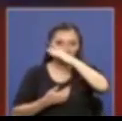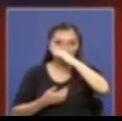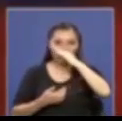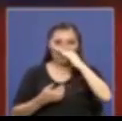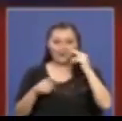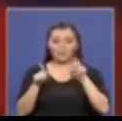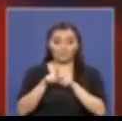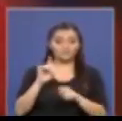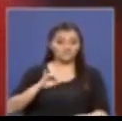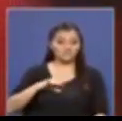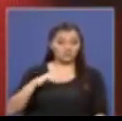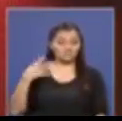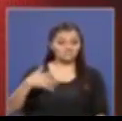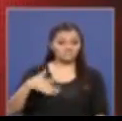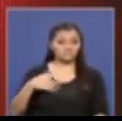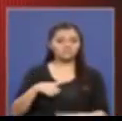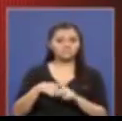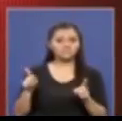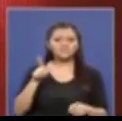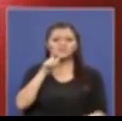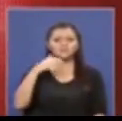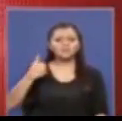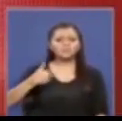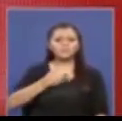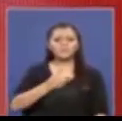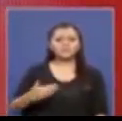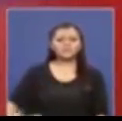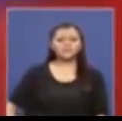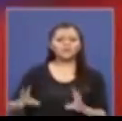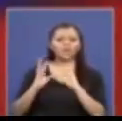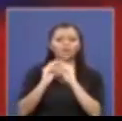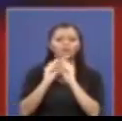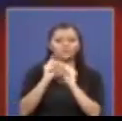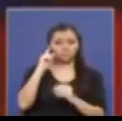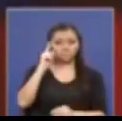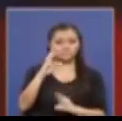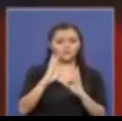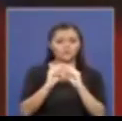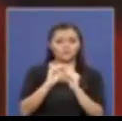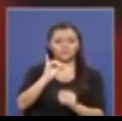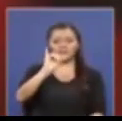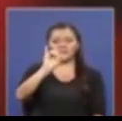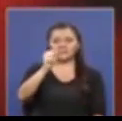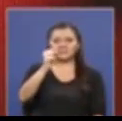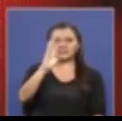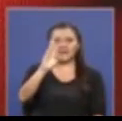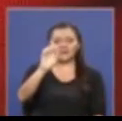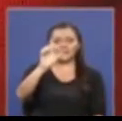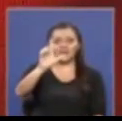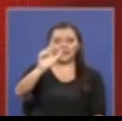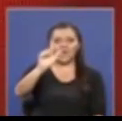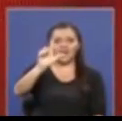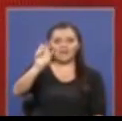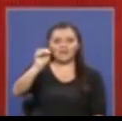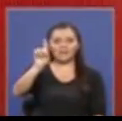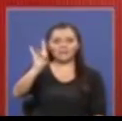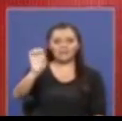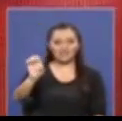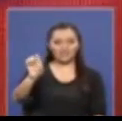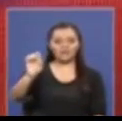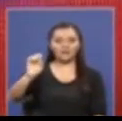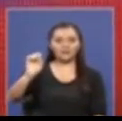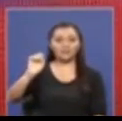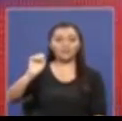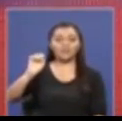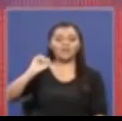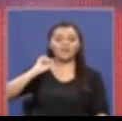increíble, el caso de Chile es increíble. Porque si saben quién es la presidenta del Senado de Chile, ¿no? Isabel Allende, la hija de Salvador Allende, ¿no? Además una querida amiga